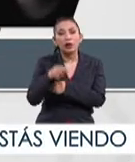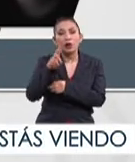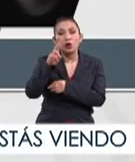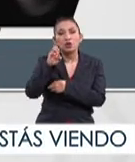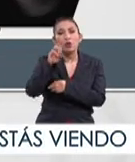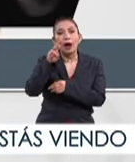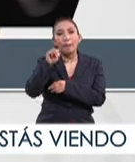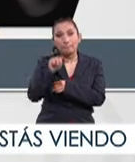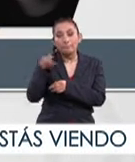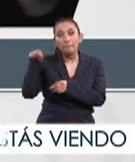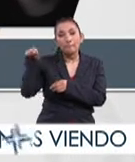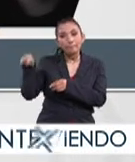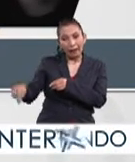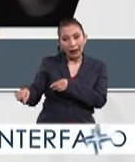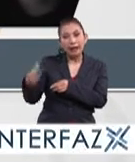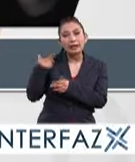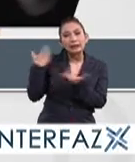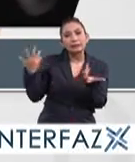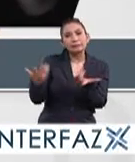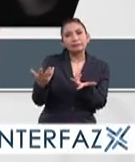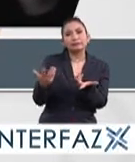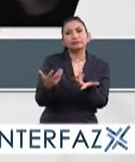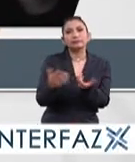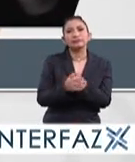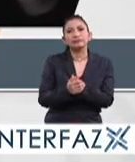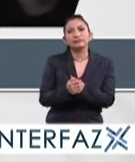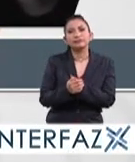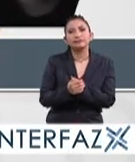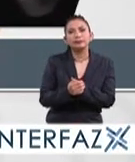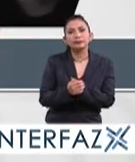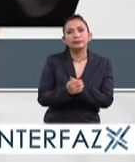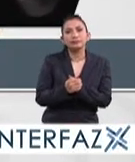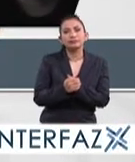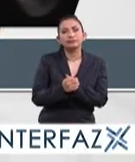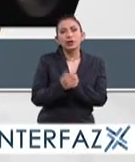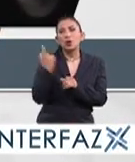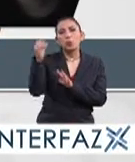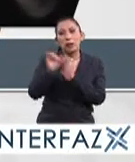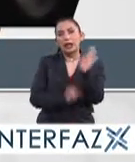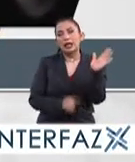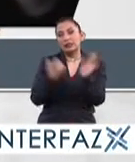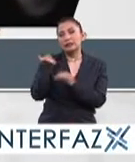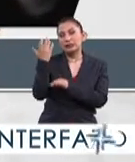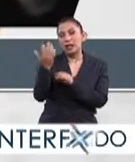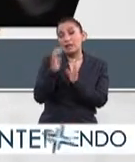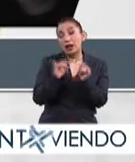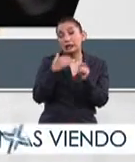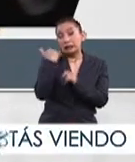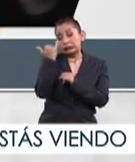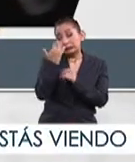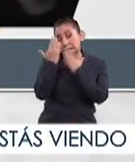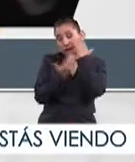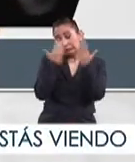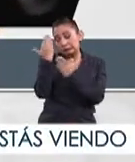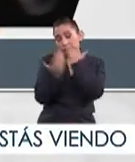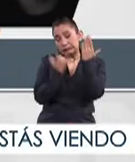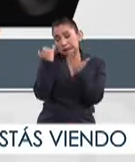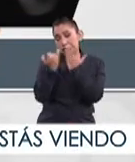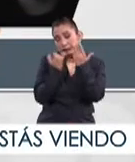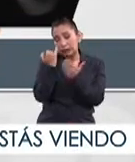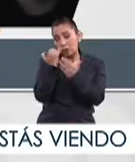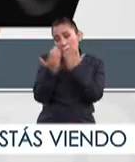Rouen. Ahí hicimos un mes de francés intenso y después